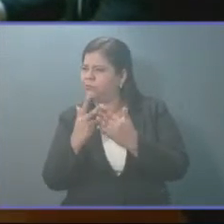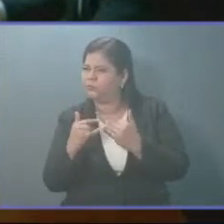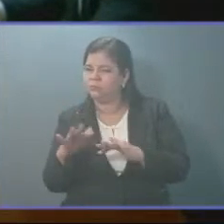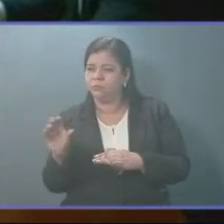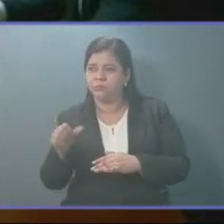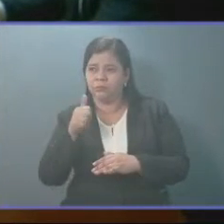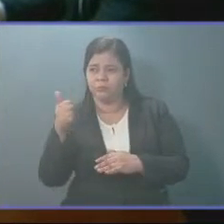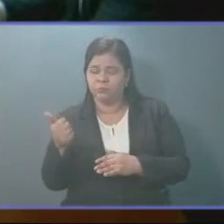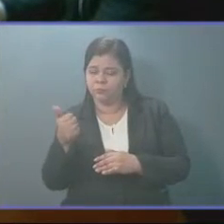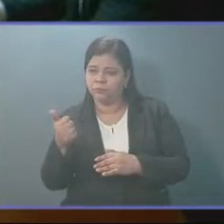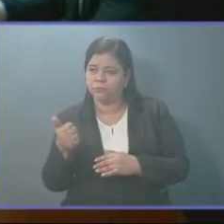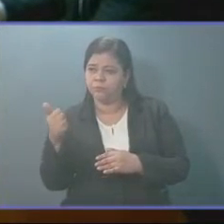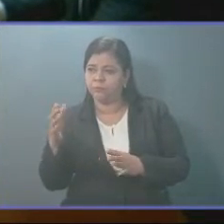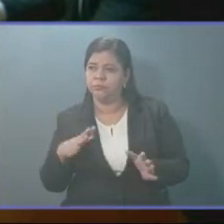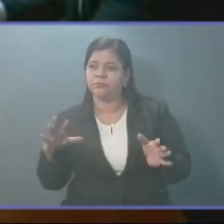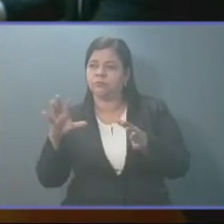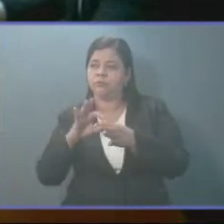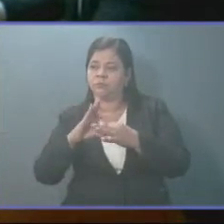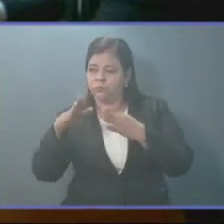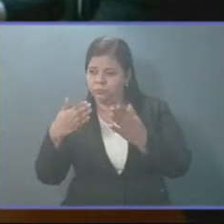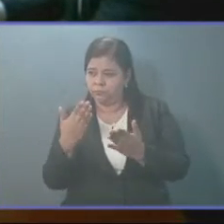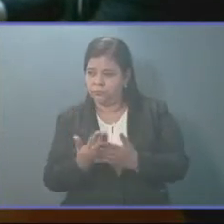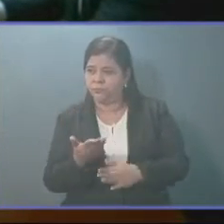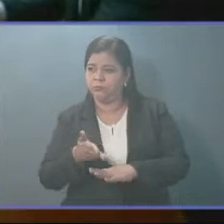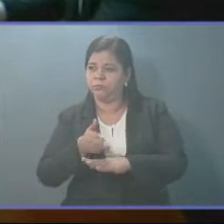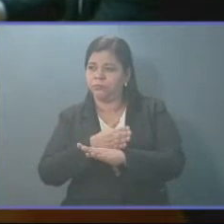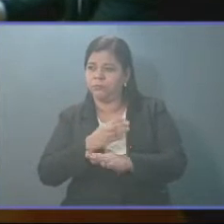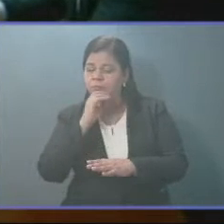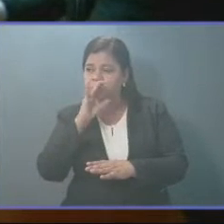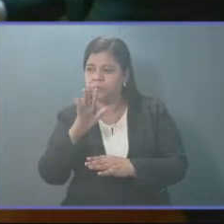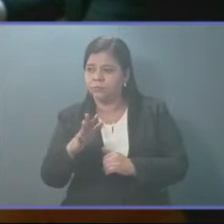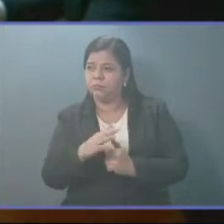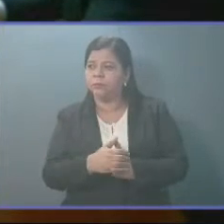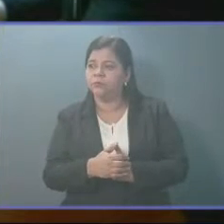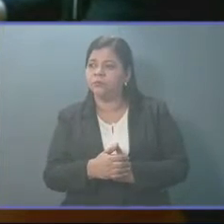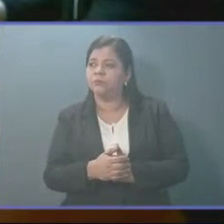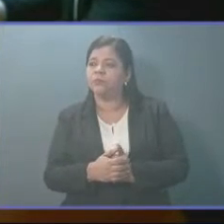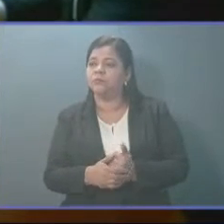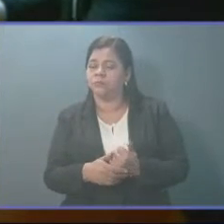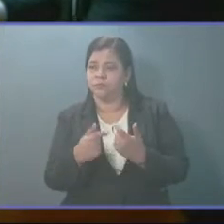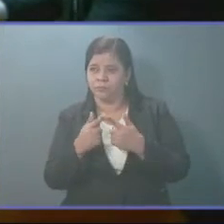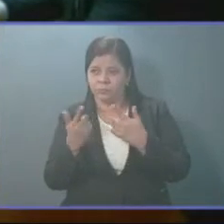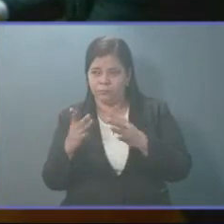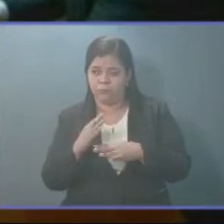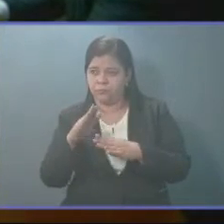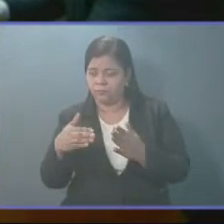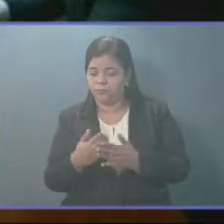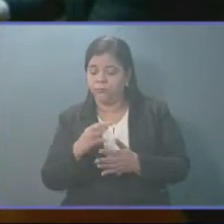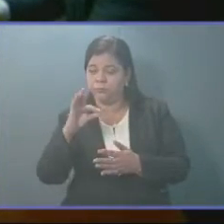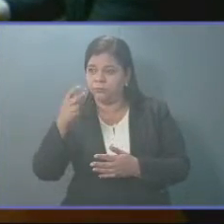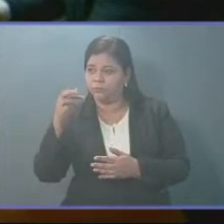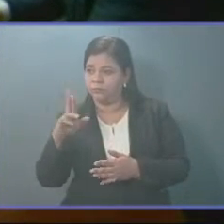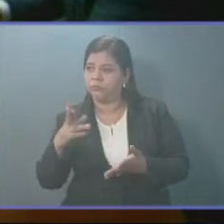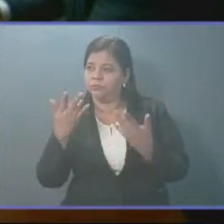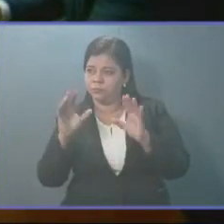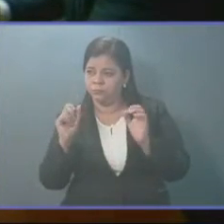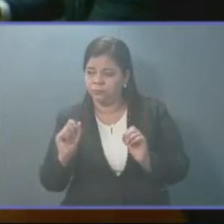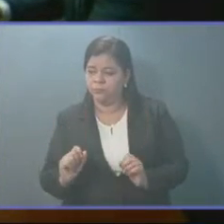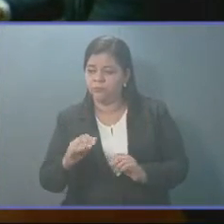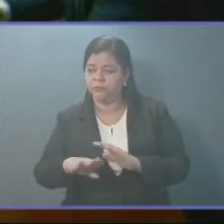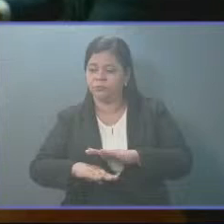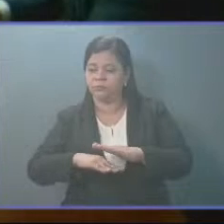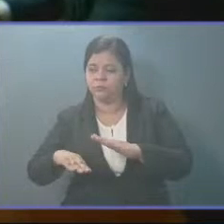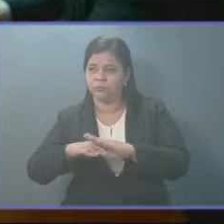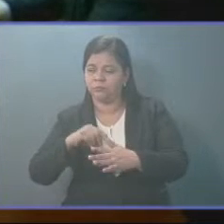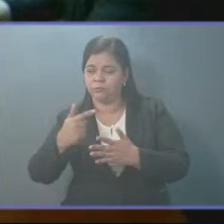vinculado a la relación laboral, el juez mediante resolución los pondrá en conocimiento de la Fiscalía General de la República para que proceda de conformidad a la